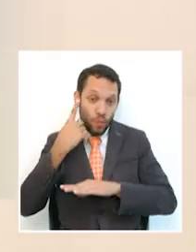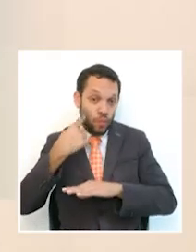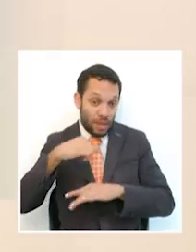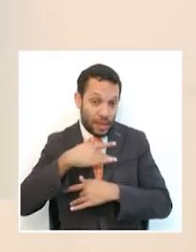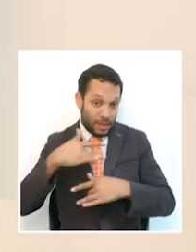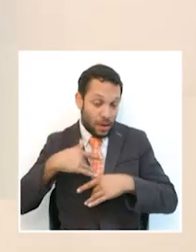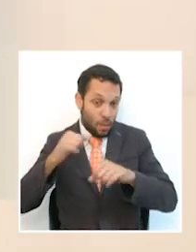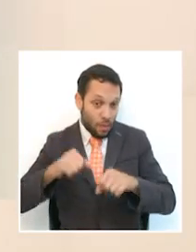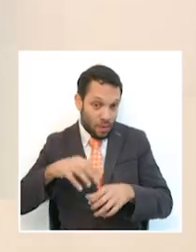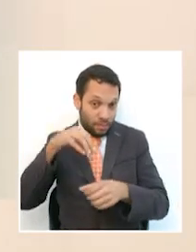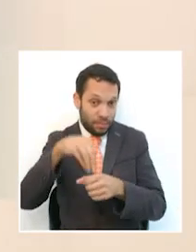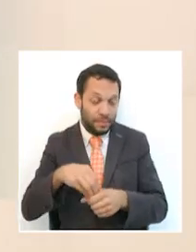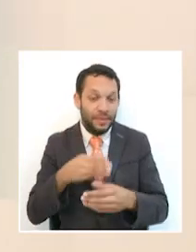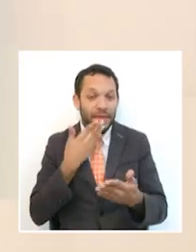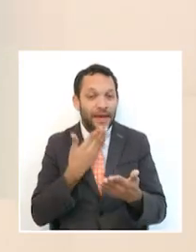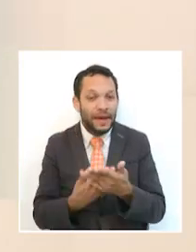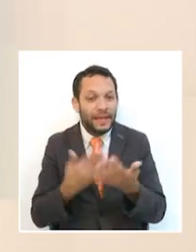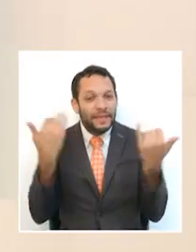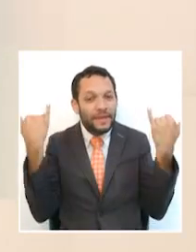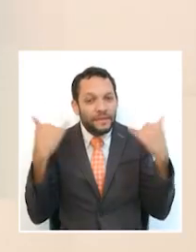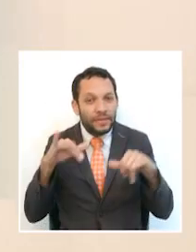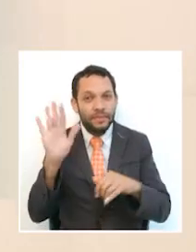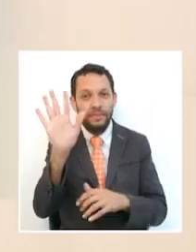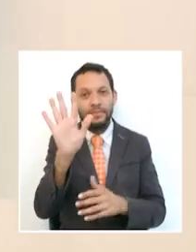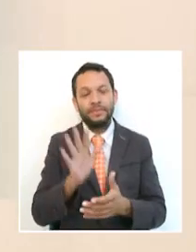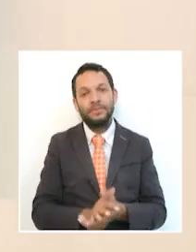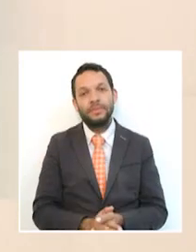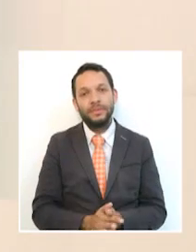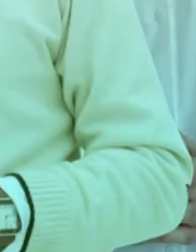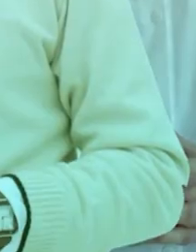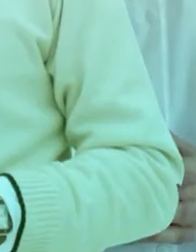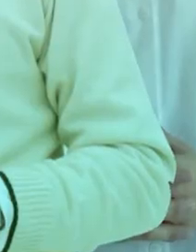muchas gracias y nos vemos en una próxima ocasión